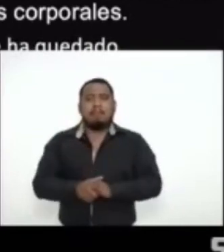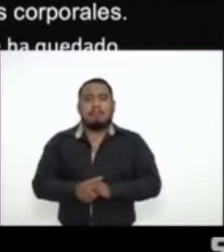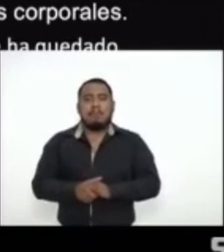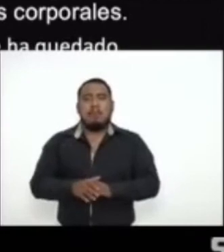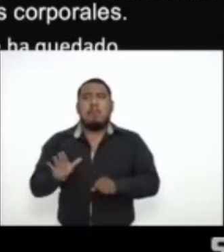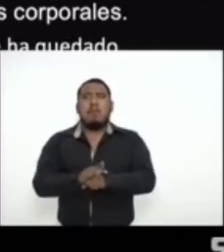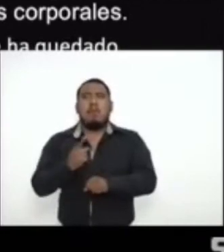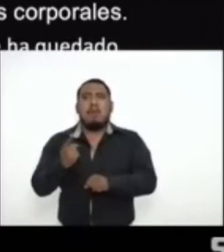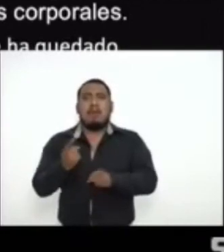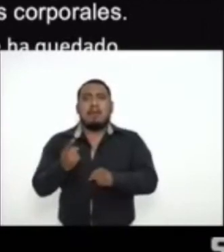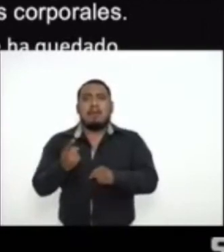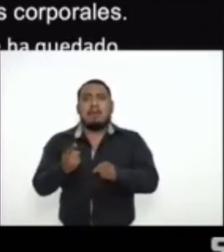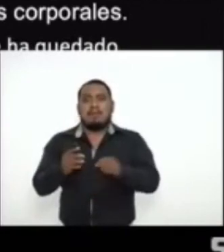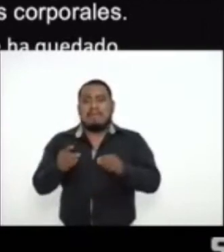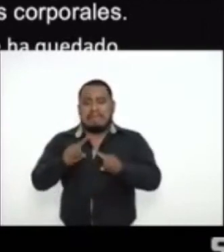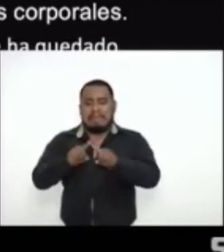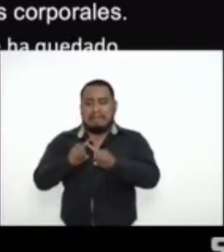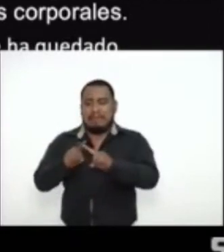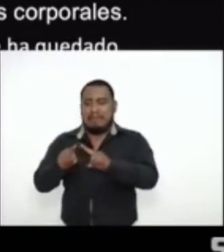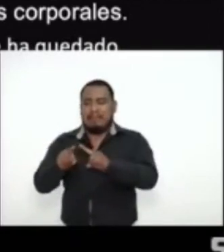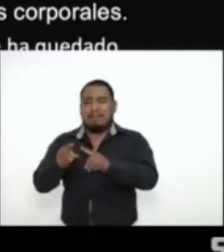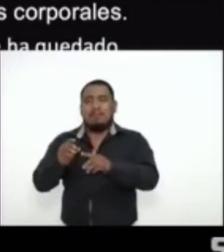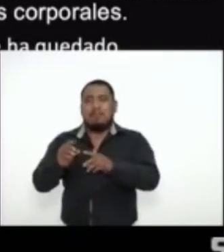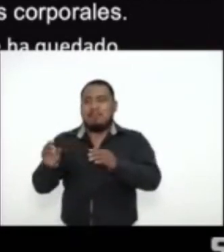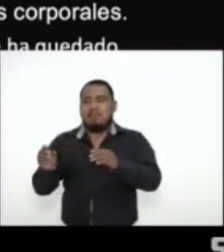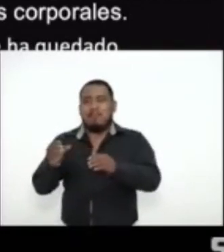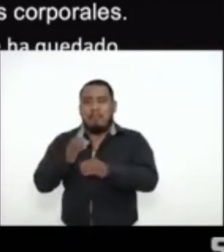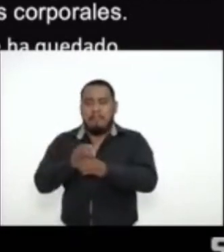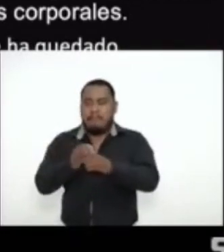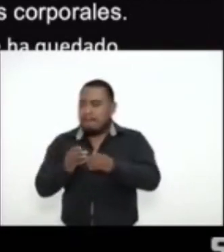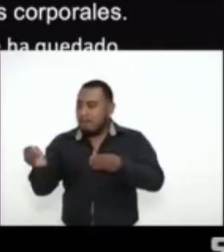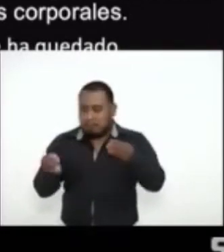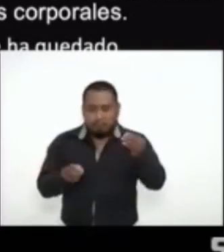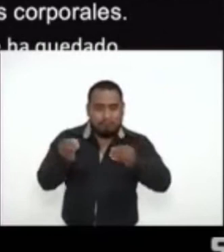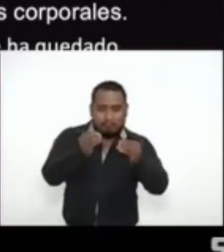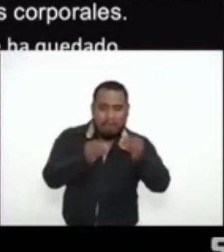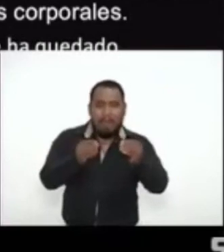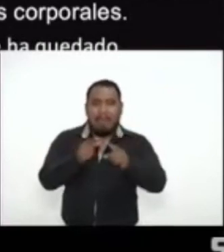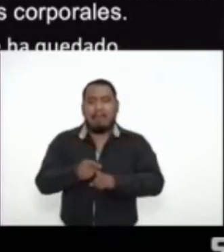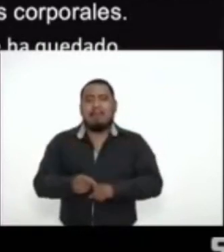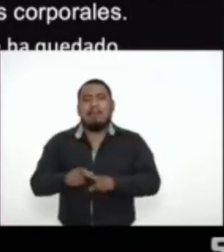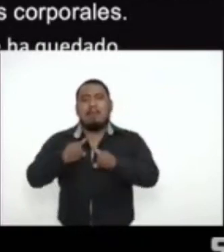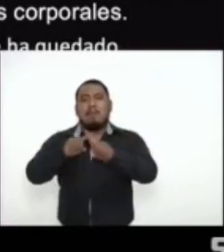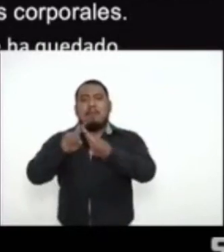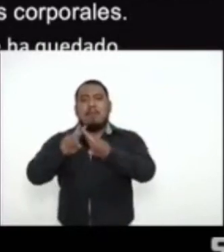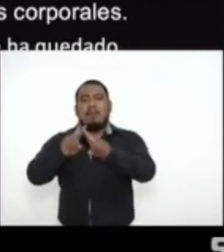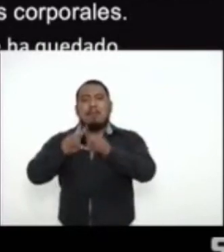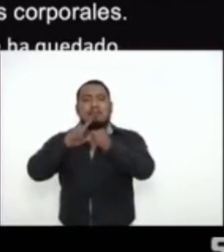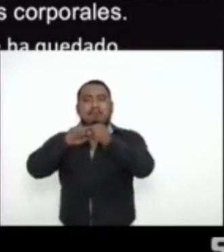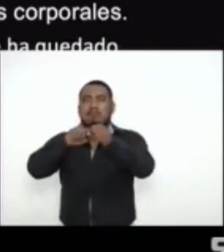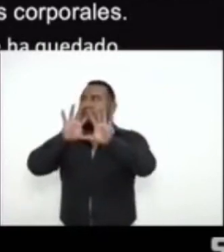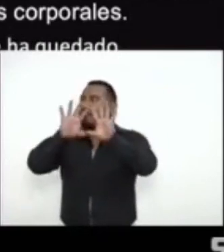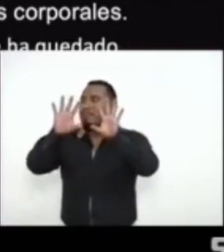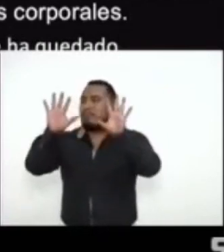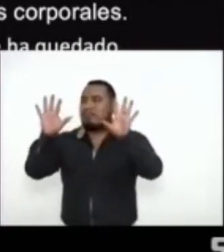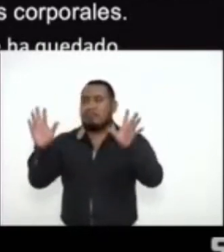una sumatoria de episodios con la misma tonalidad, ¿no? Y esta tonalidad de lo que se